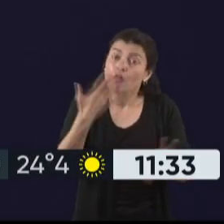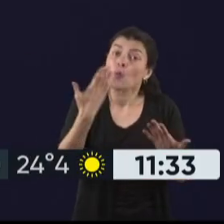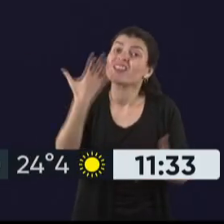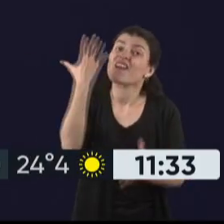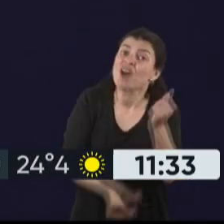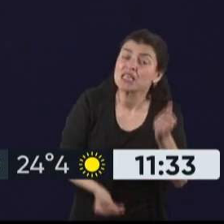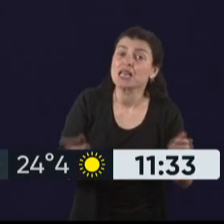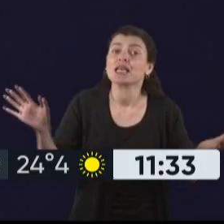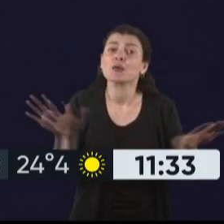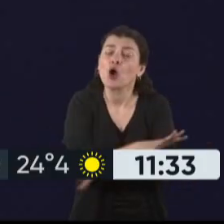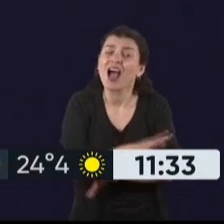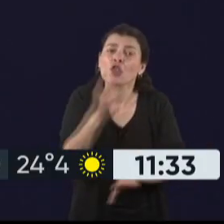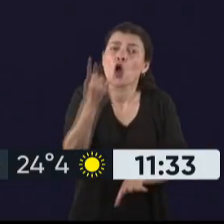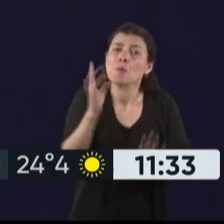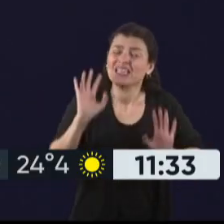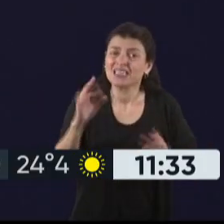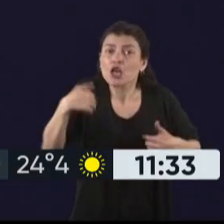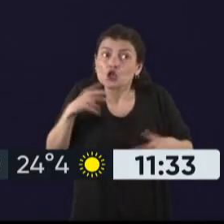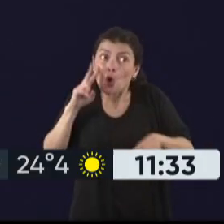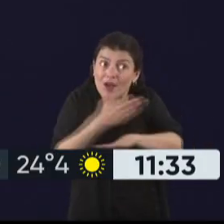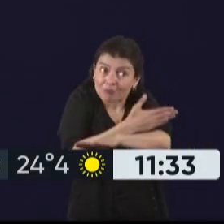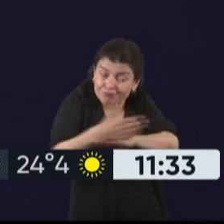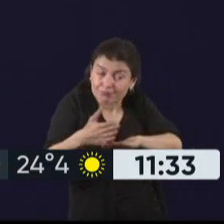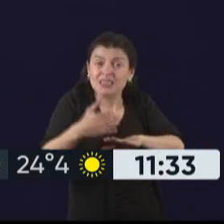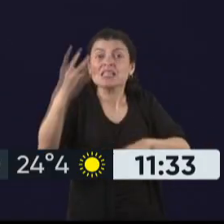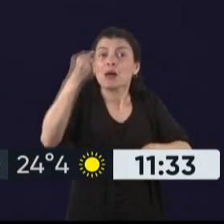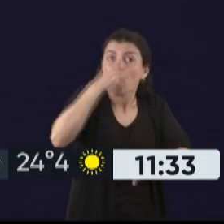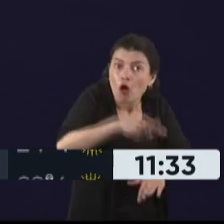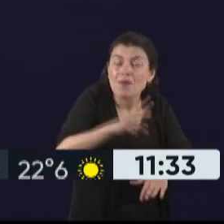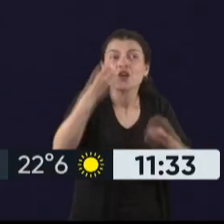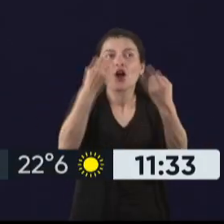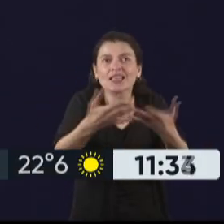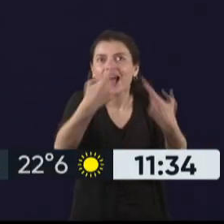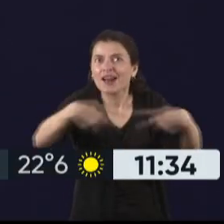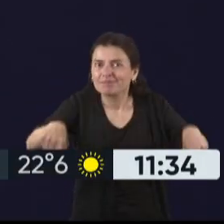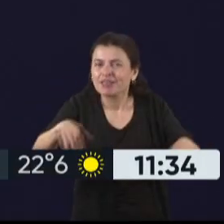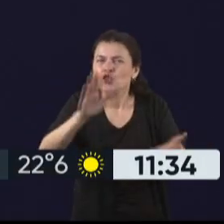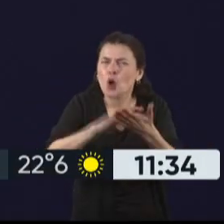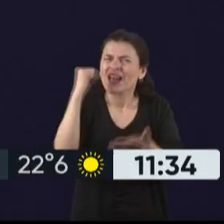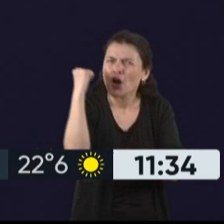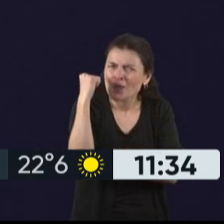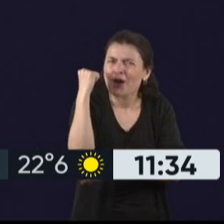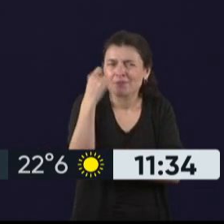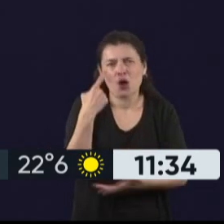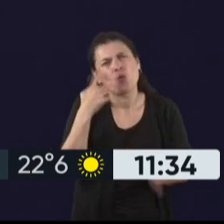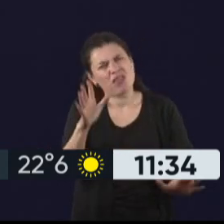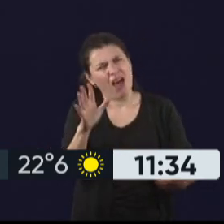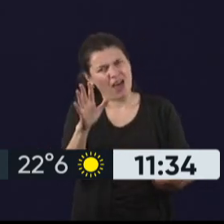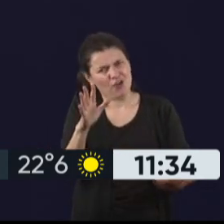de comunicación, haciendo futurología de lo que va a pasar en cada uno de los avances que tenga el equipo económico en